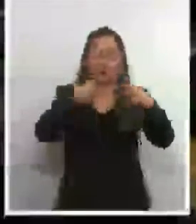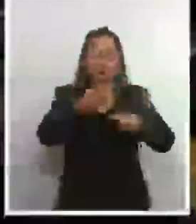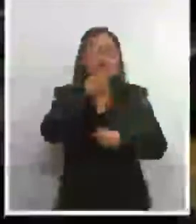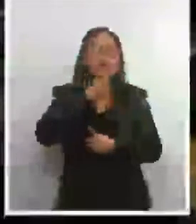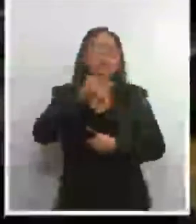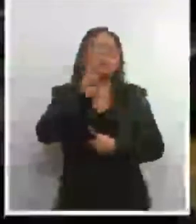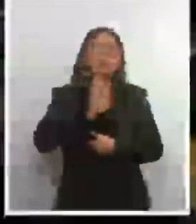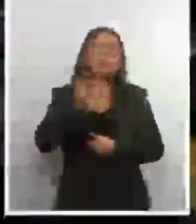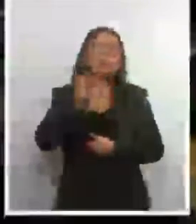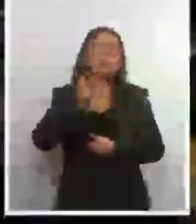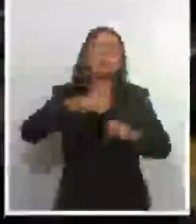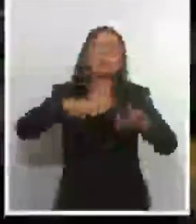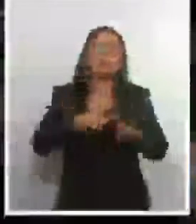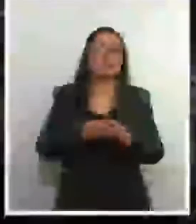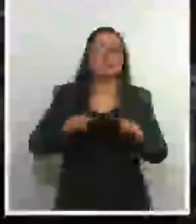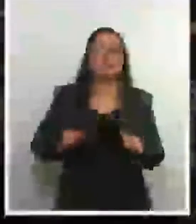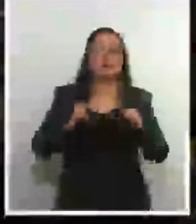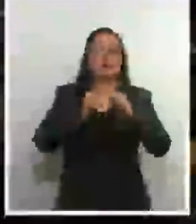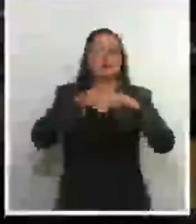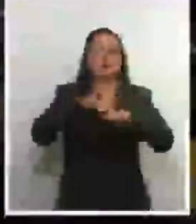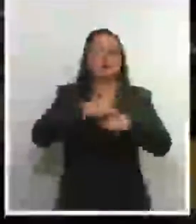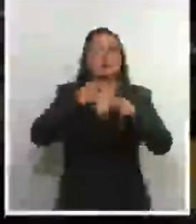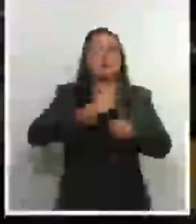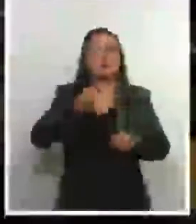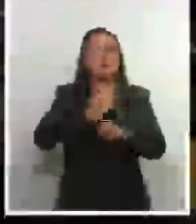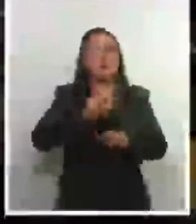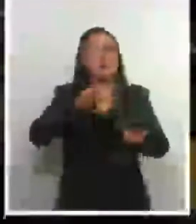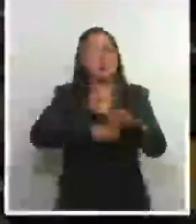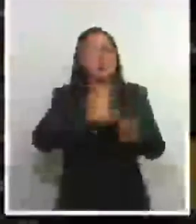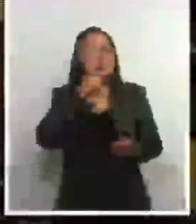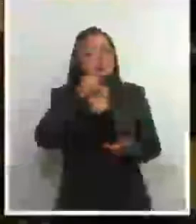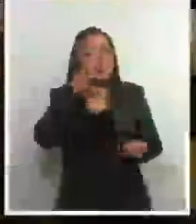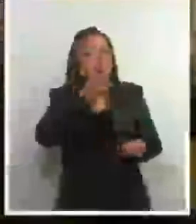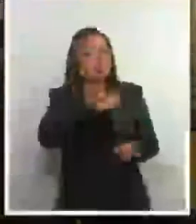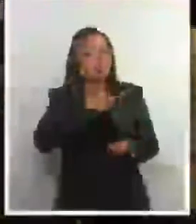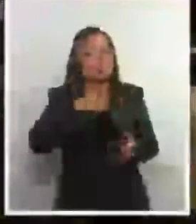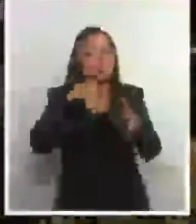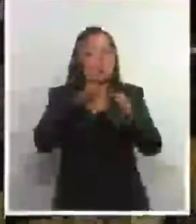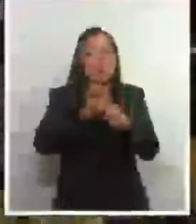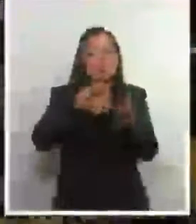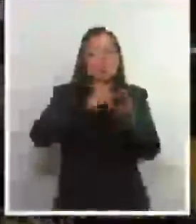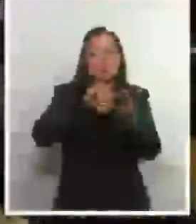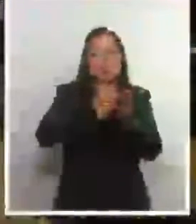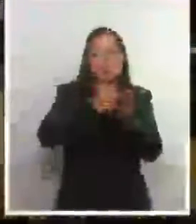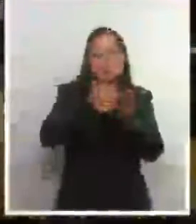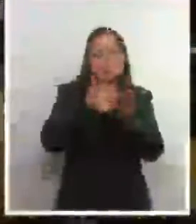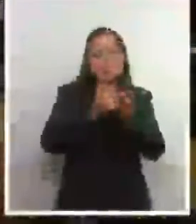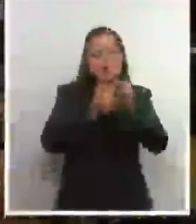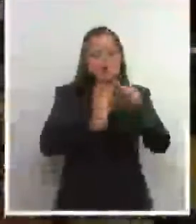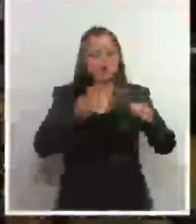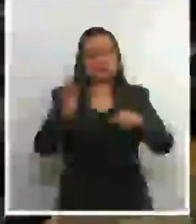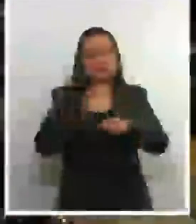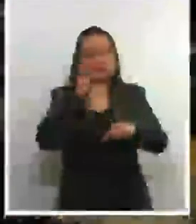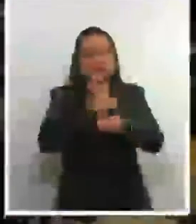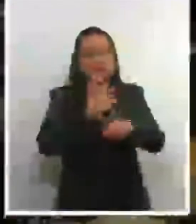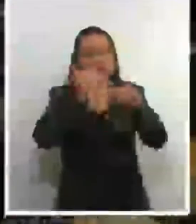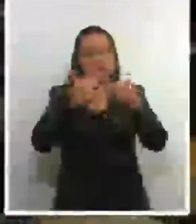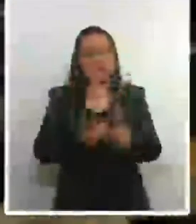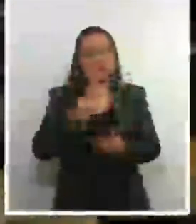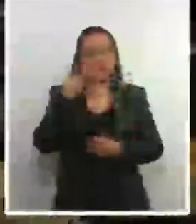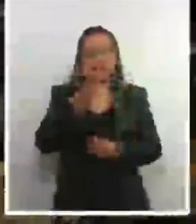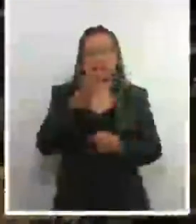los integrantes de las instituciones de seguridad pública se hará conforme a lo previsto por la Constitución Federal.